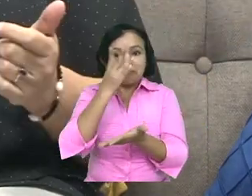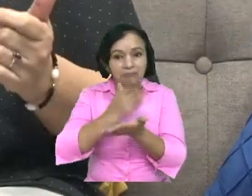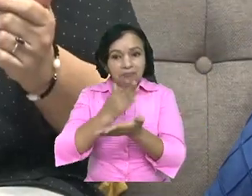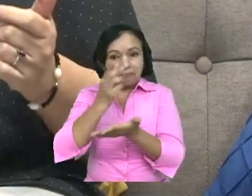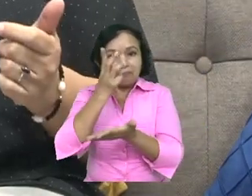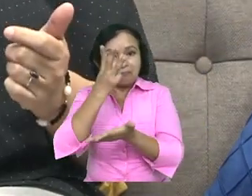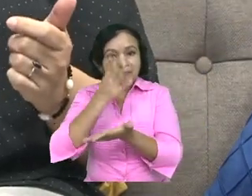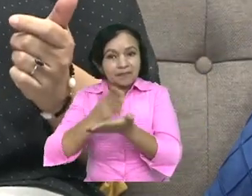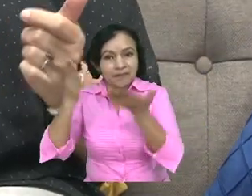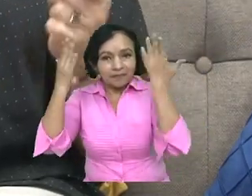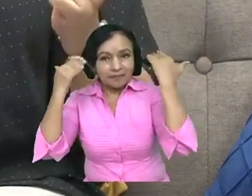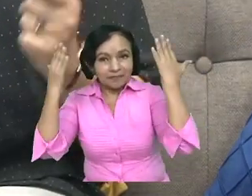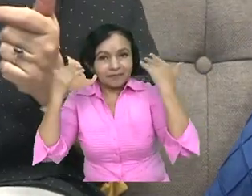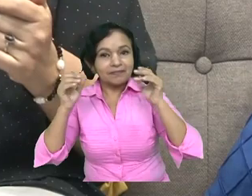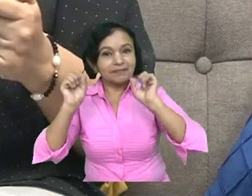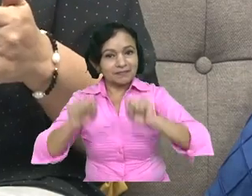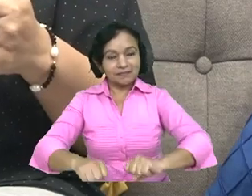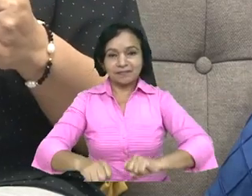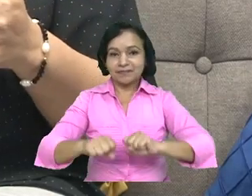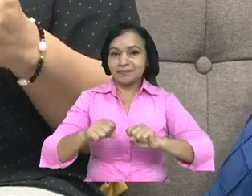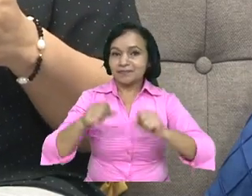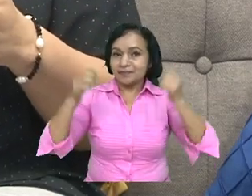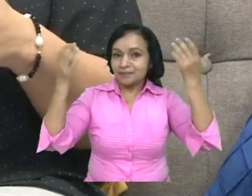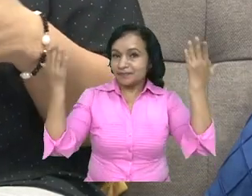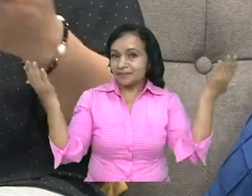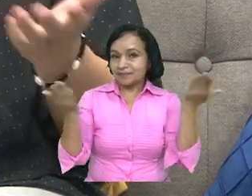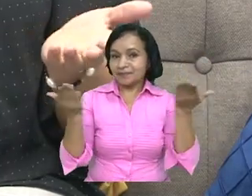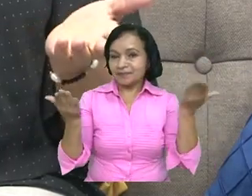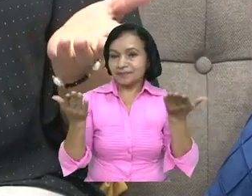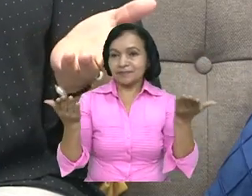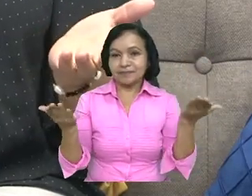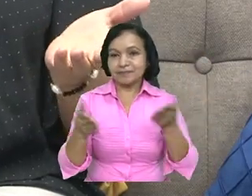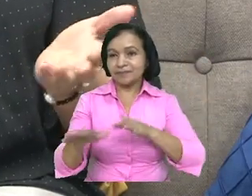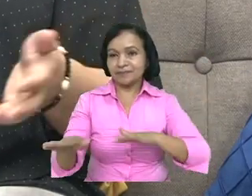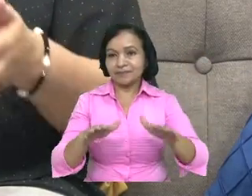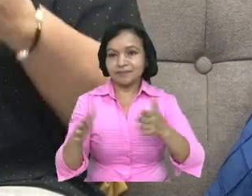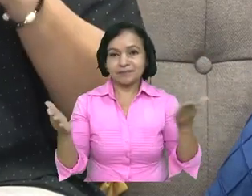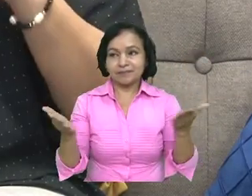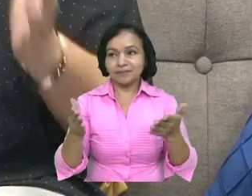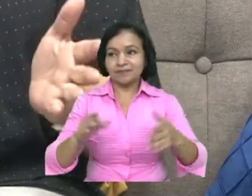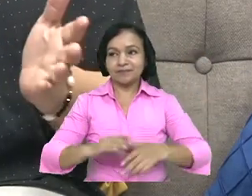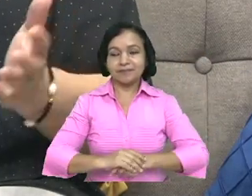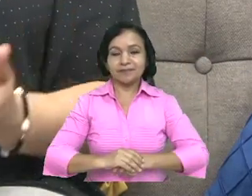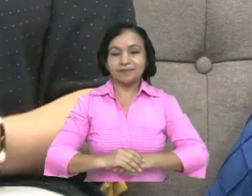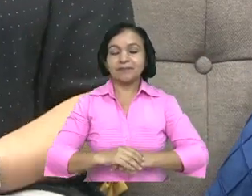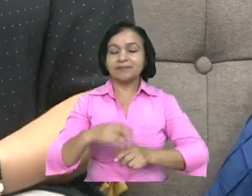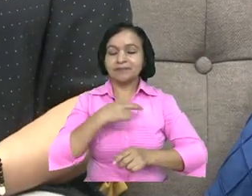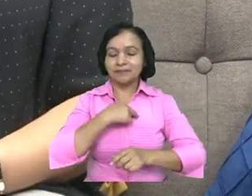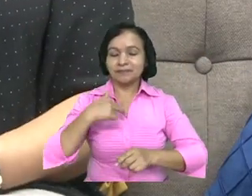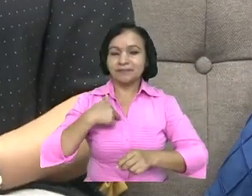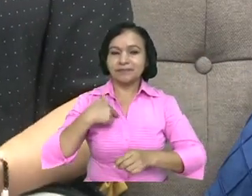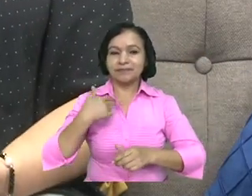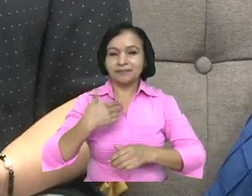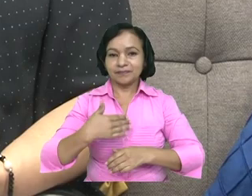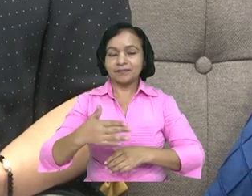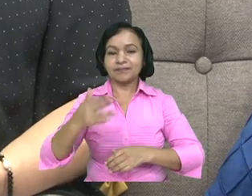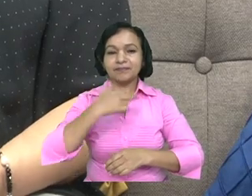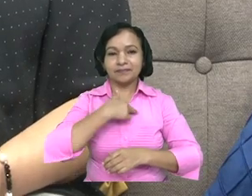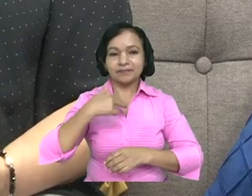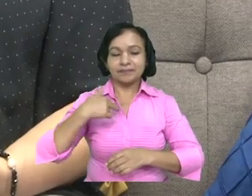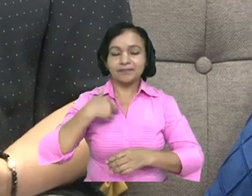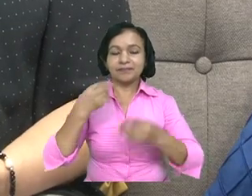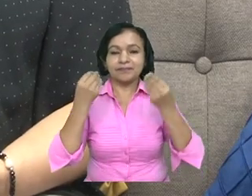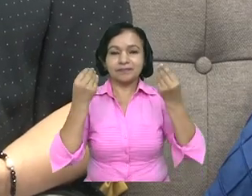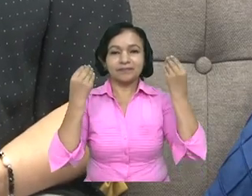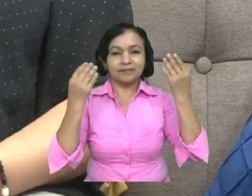hasta tres veces al día. Entonces eso no tiene precio, y eso es lo que celebramos realmente, celebramos